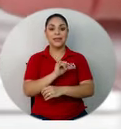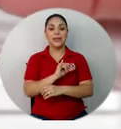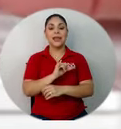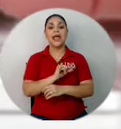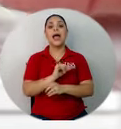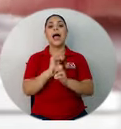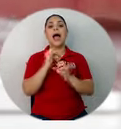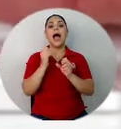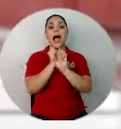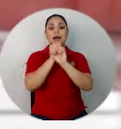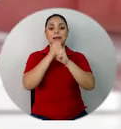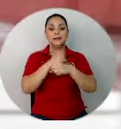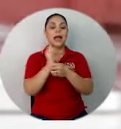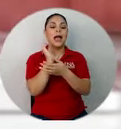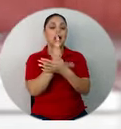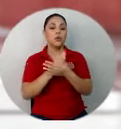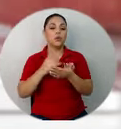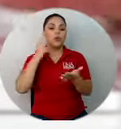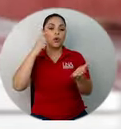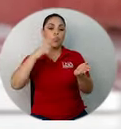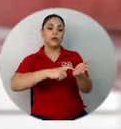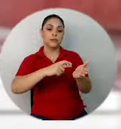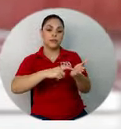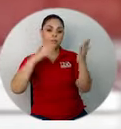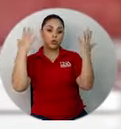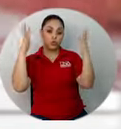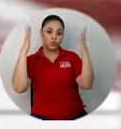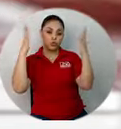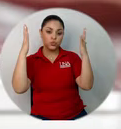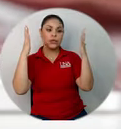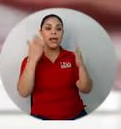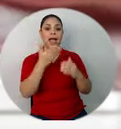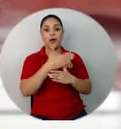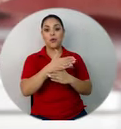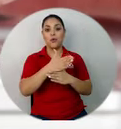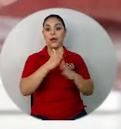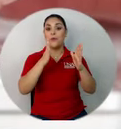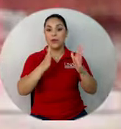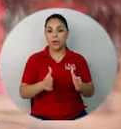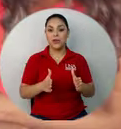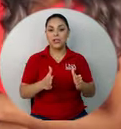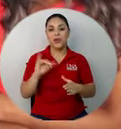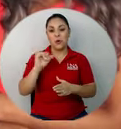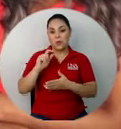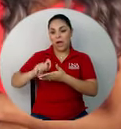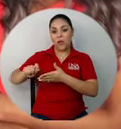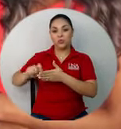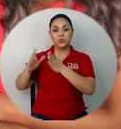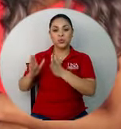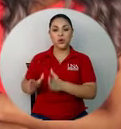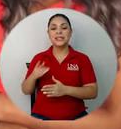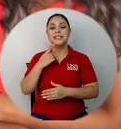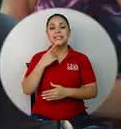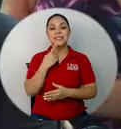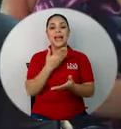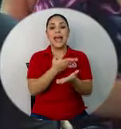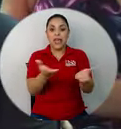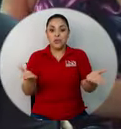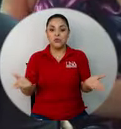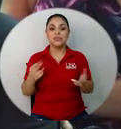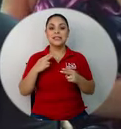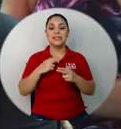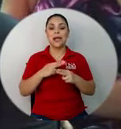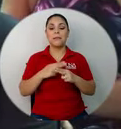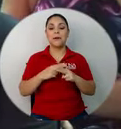ver, hacen ciertos reconocimientos a colaboradores que, como muchos autores hacen referencia, son denominados